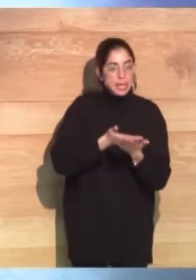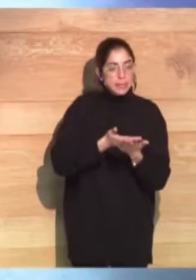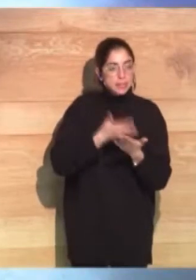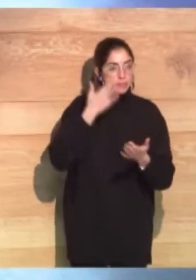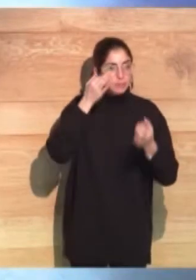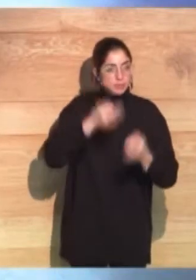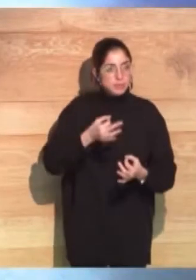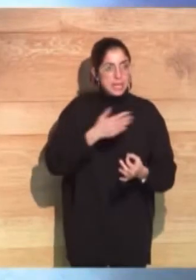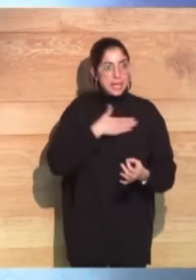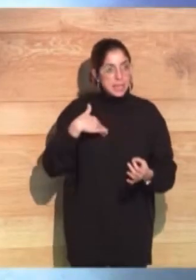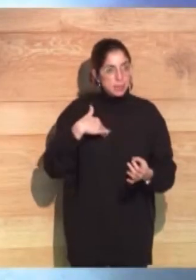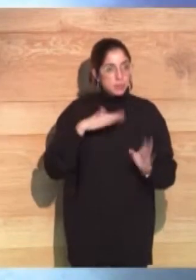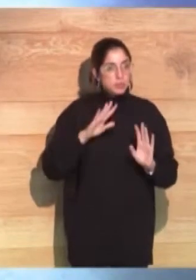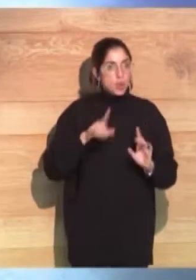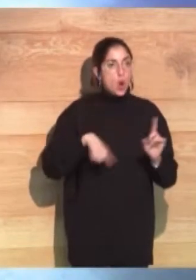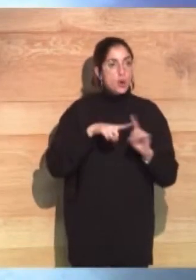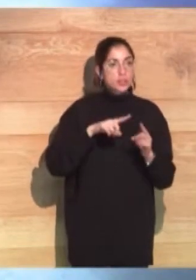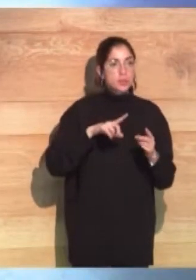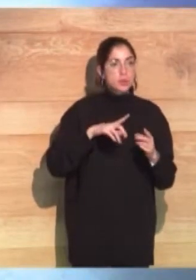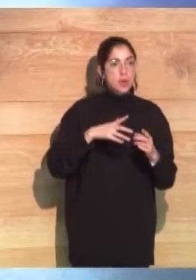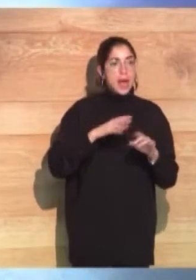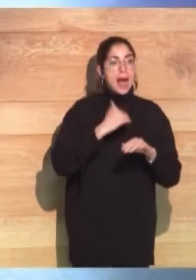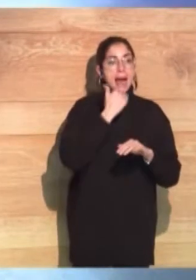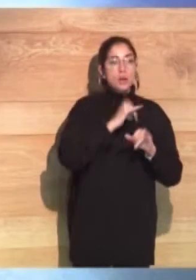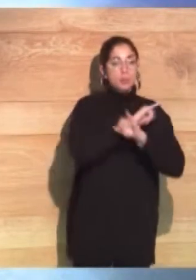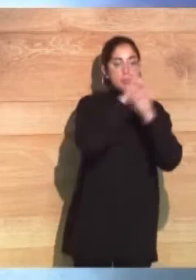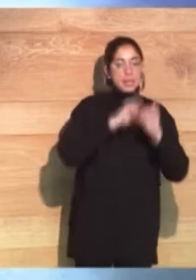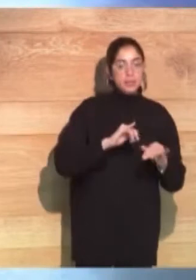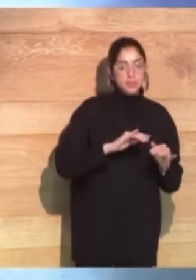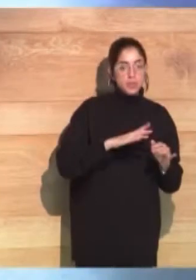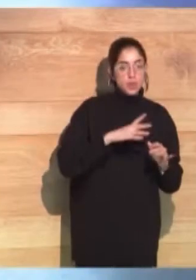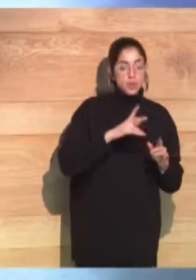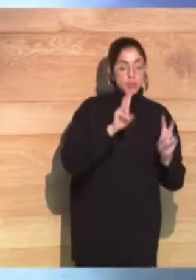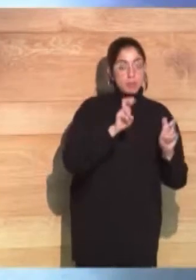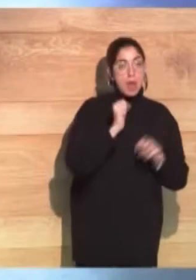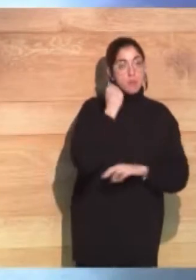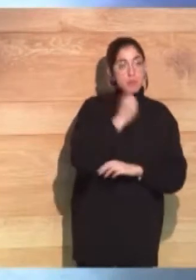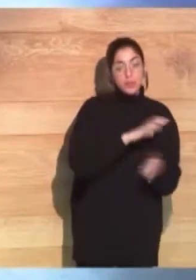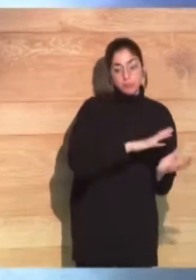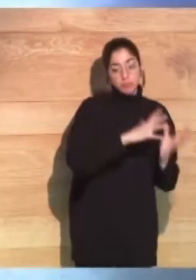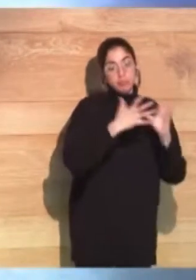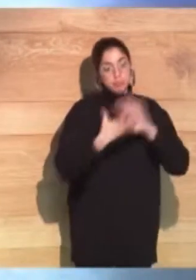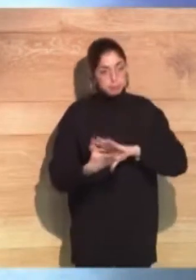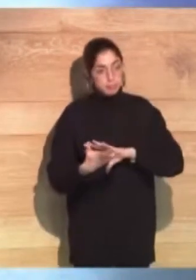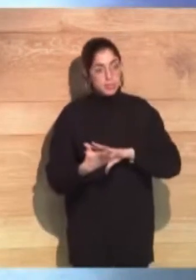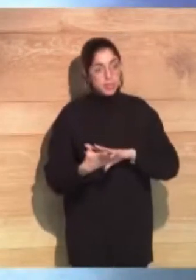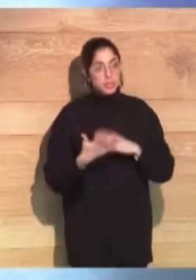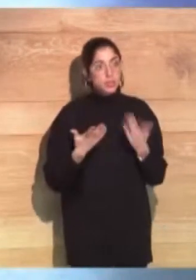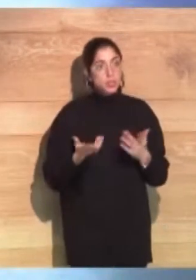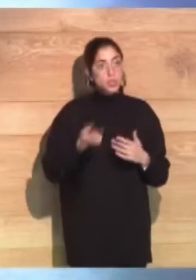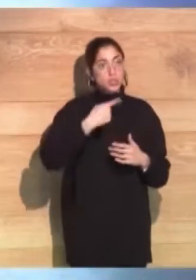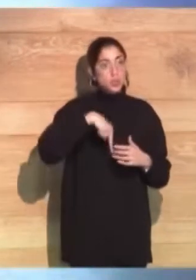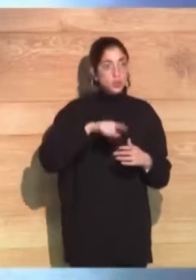una transferencia pacífica y regulada del poder e imponer